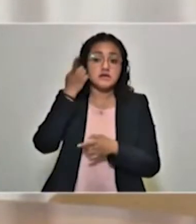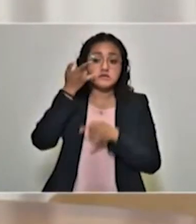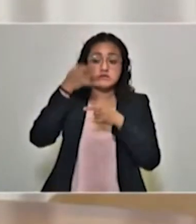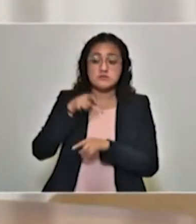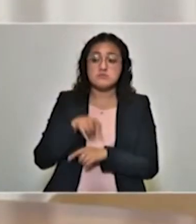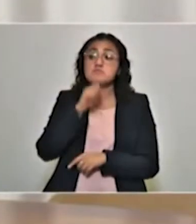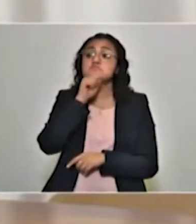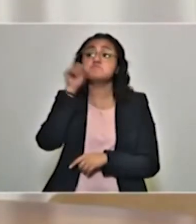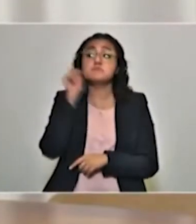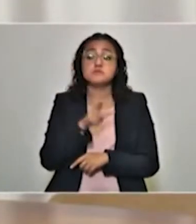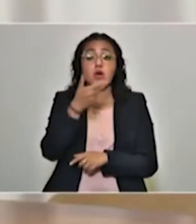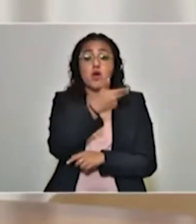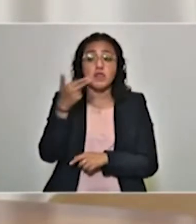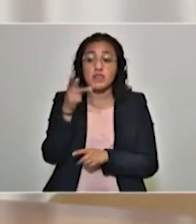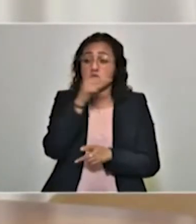el mismo hotel.